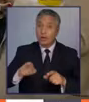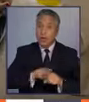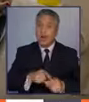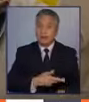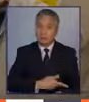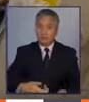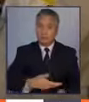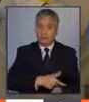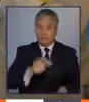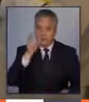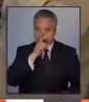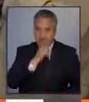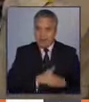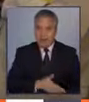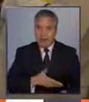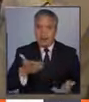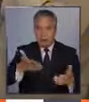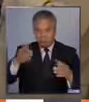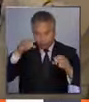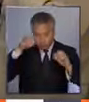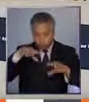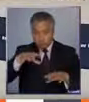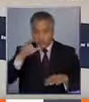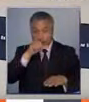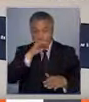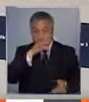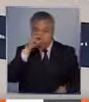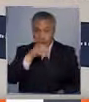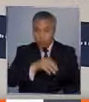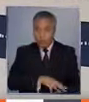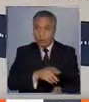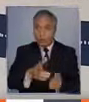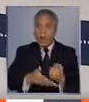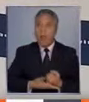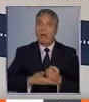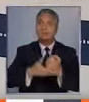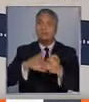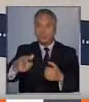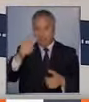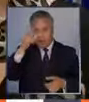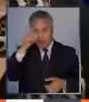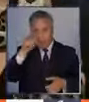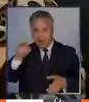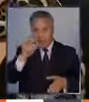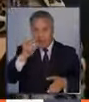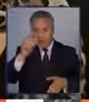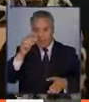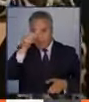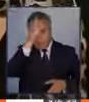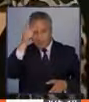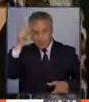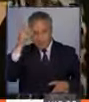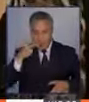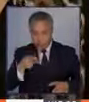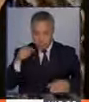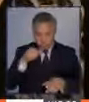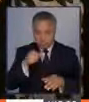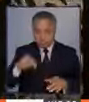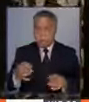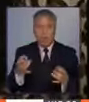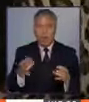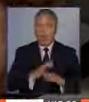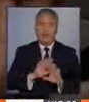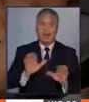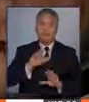de sangre. A través de luz infrarroja, este dispositivo ayuda a la enfermera a encontrar las venas sin pinchazos y sin dolor.